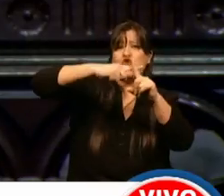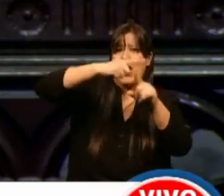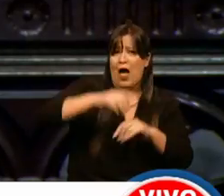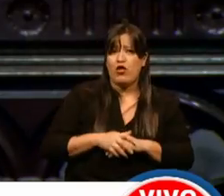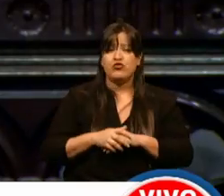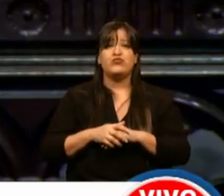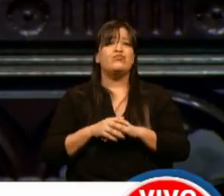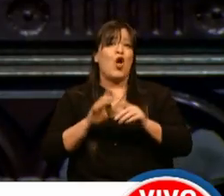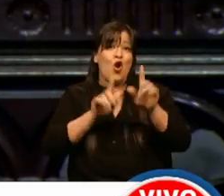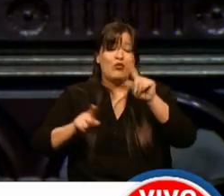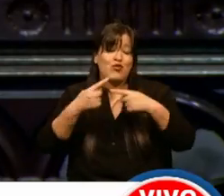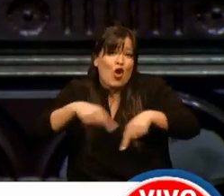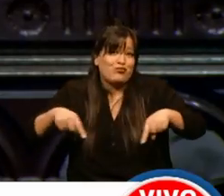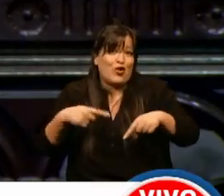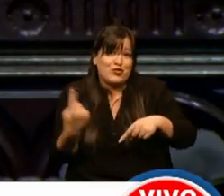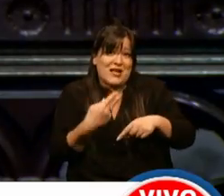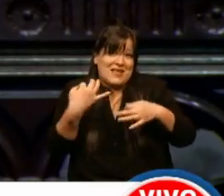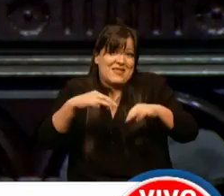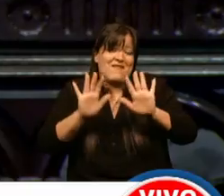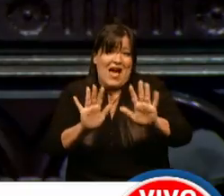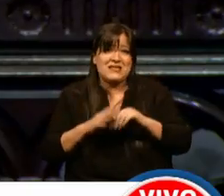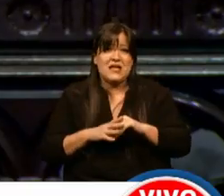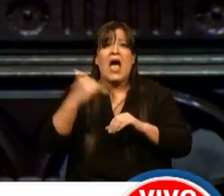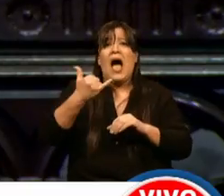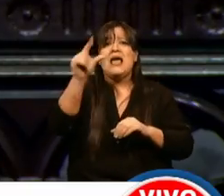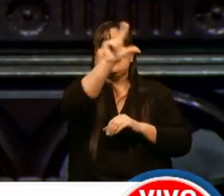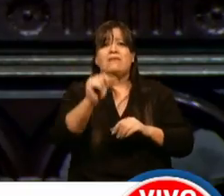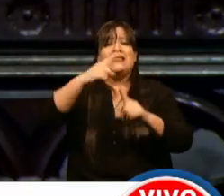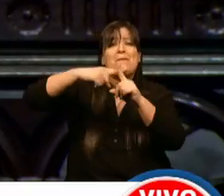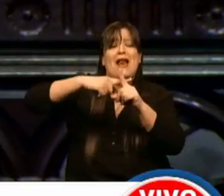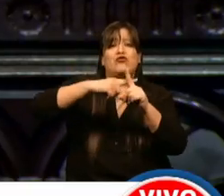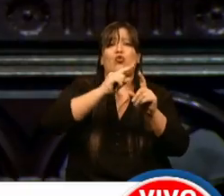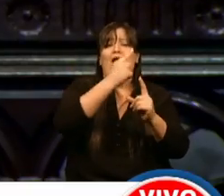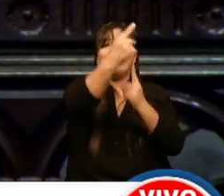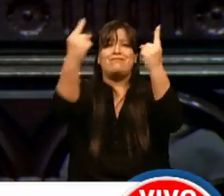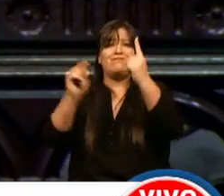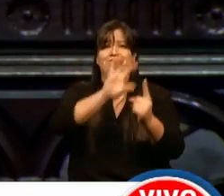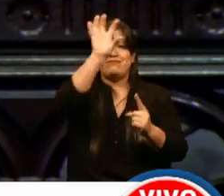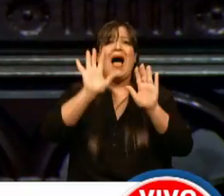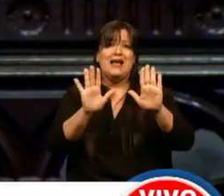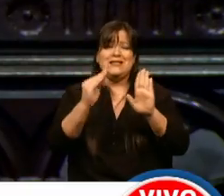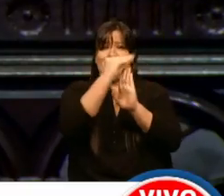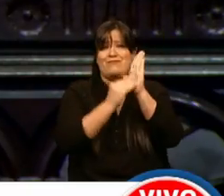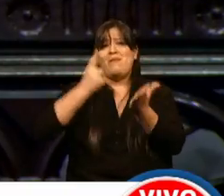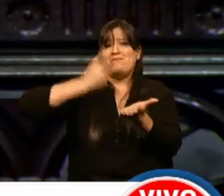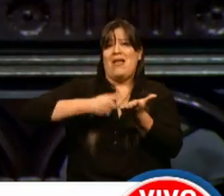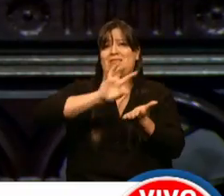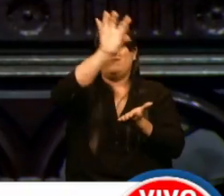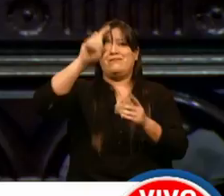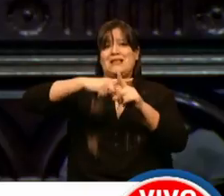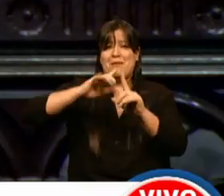haciendo lo que tenemos que hacer y hay un mapa térmico y hay estudios que así lo determinan entonces creo que es una buena